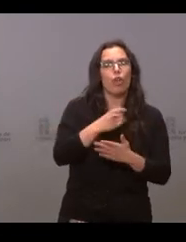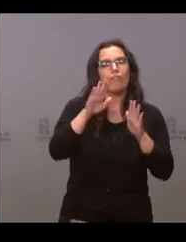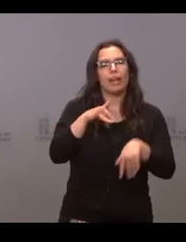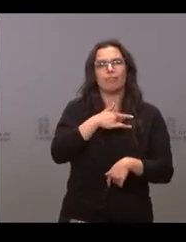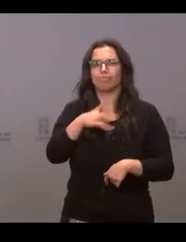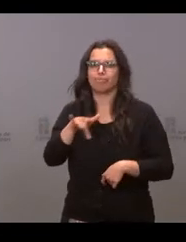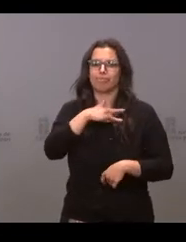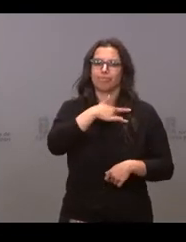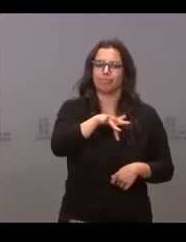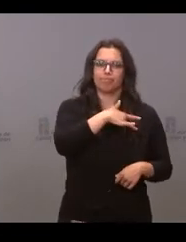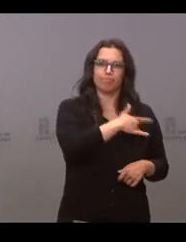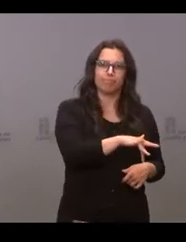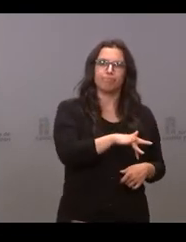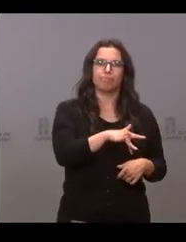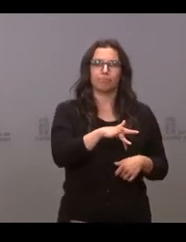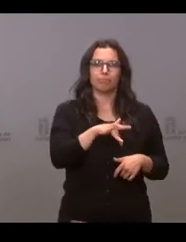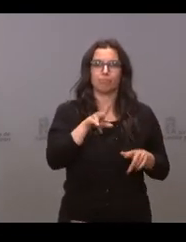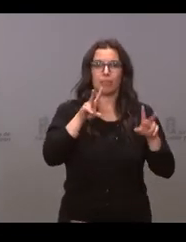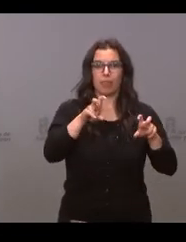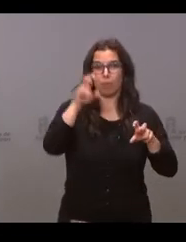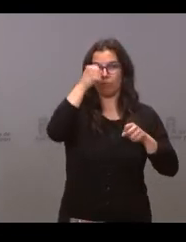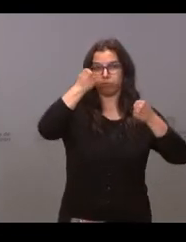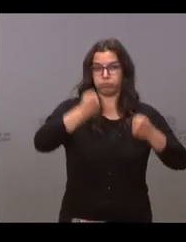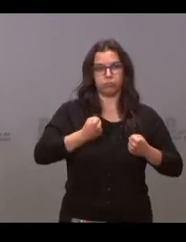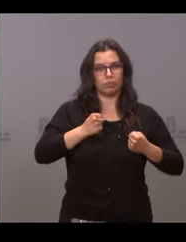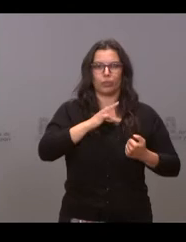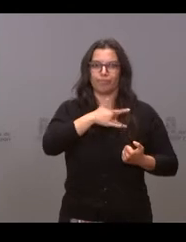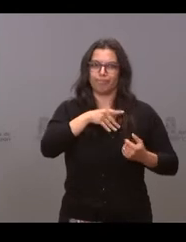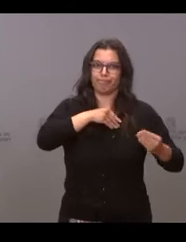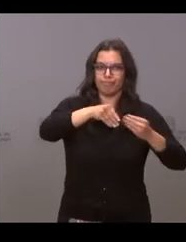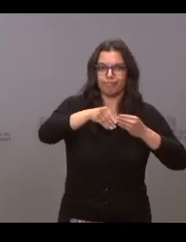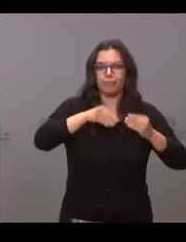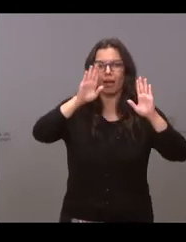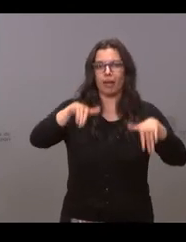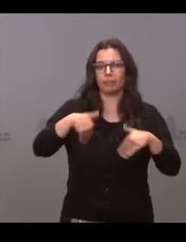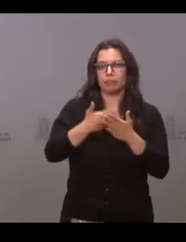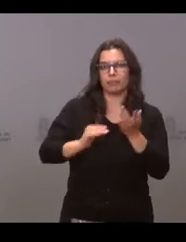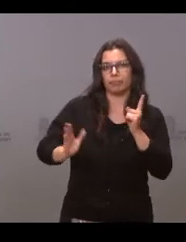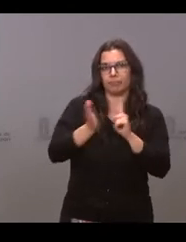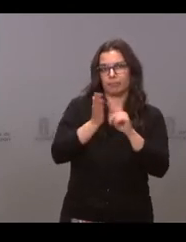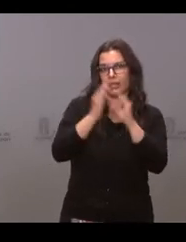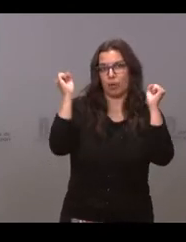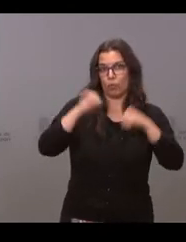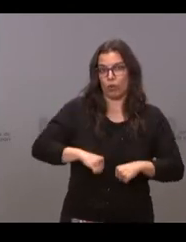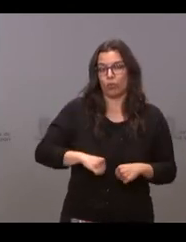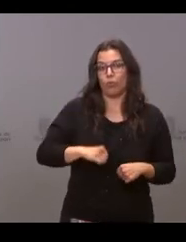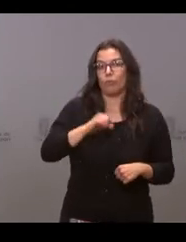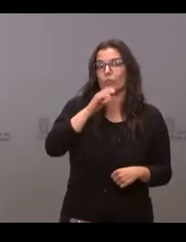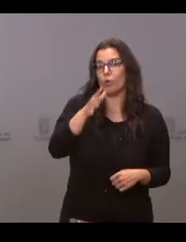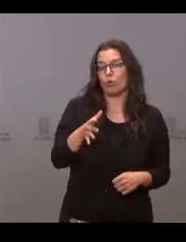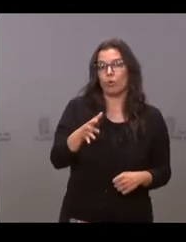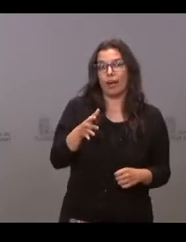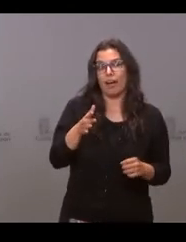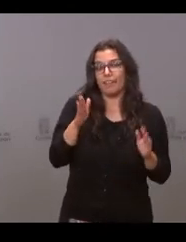cediendo a planteamientos iniciales hemos sido capaces de llegar a acuerdos porque solamente al